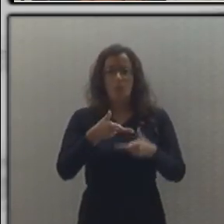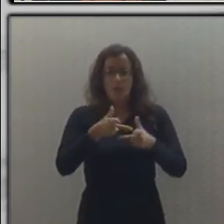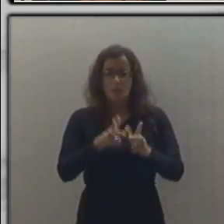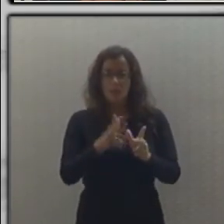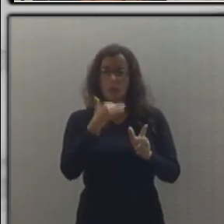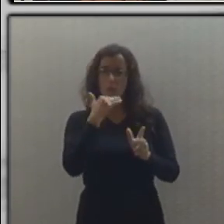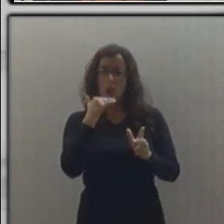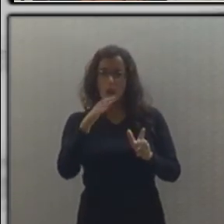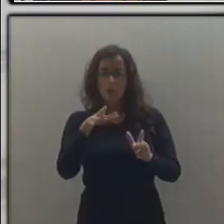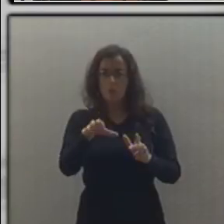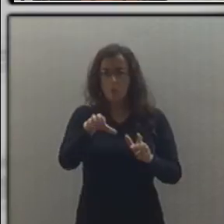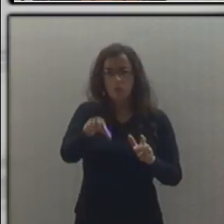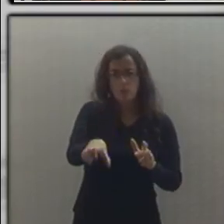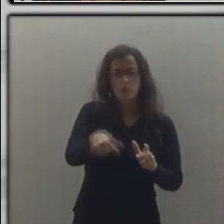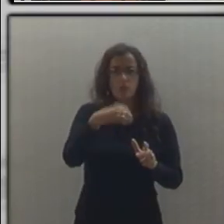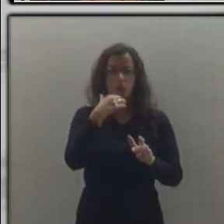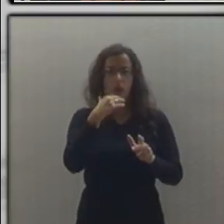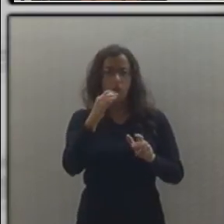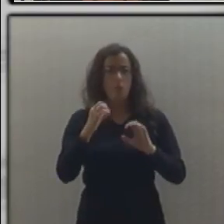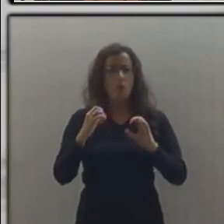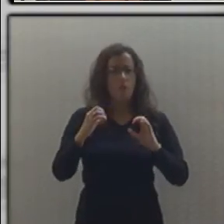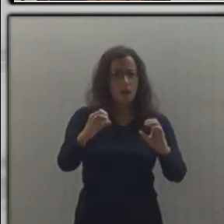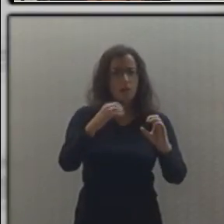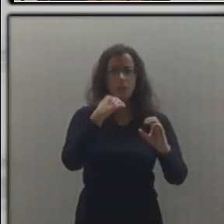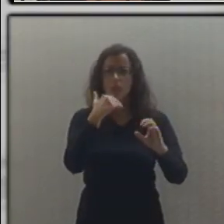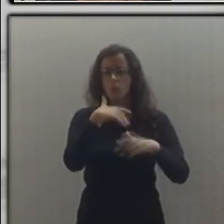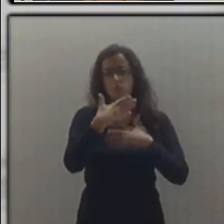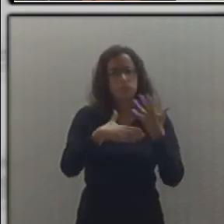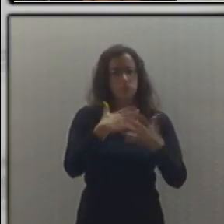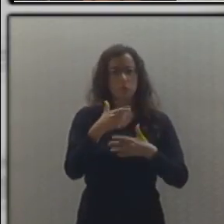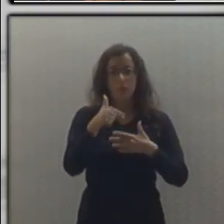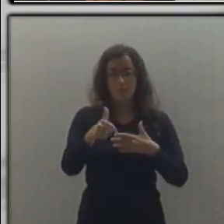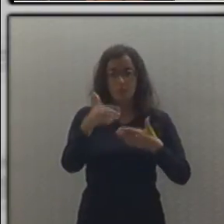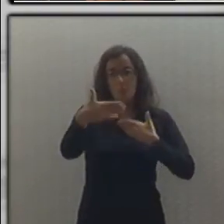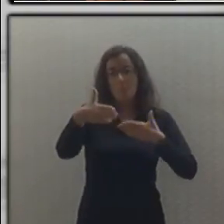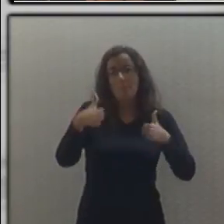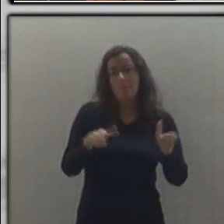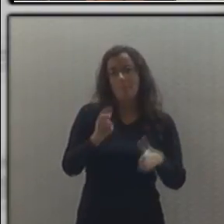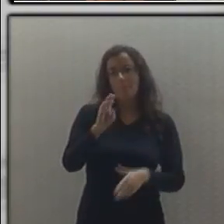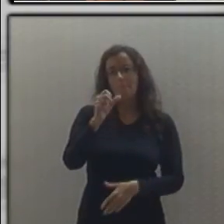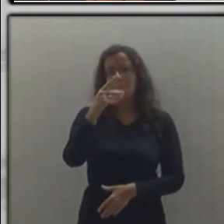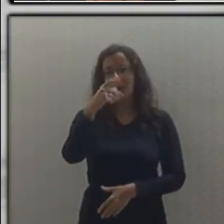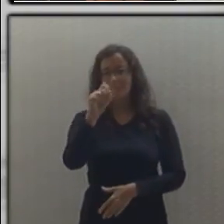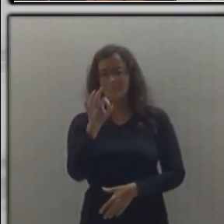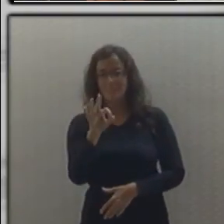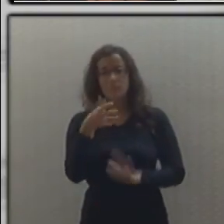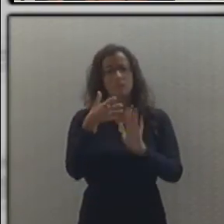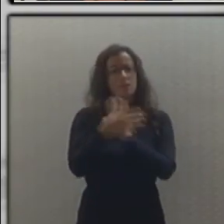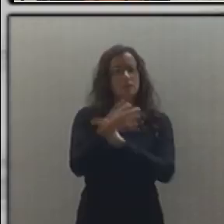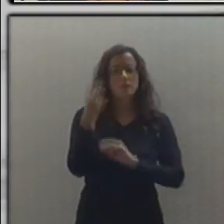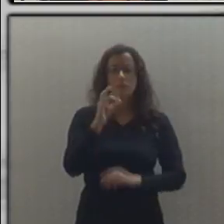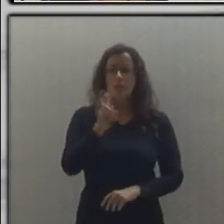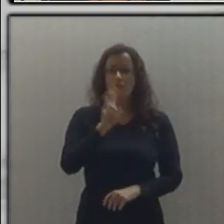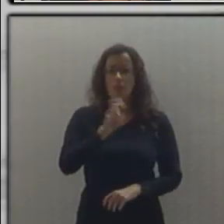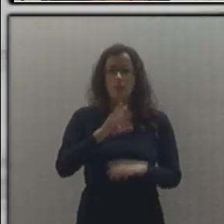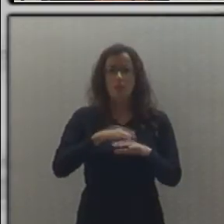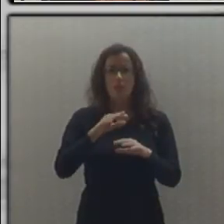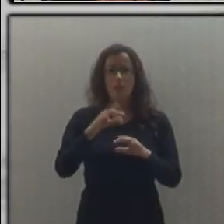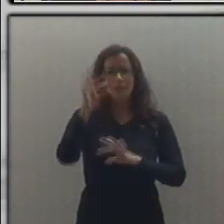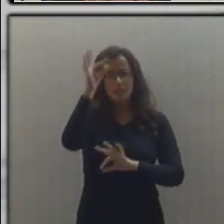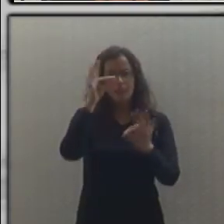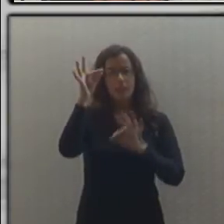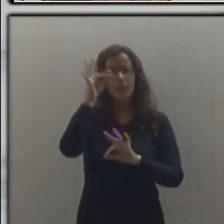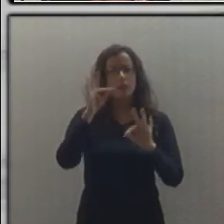o de asidero o de barras. Estos packs lo que hacen sirven para unificar los